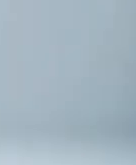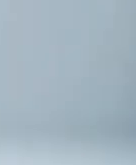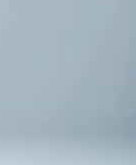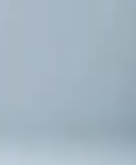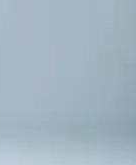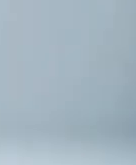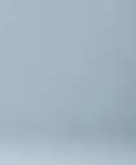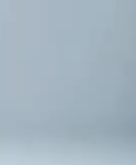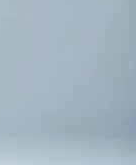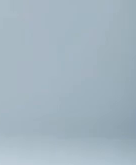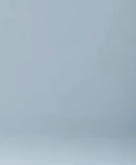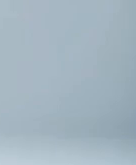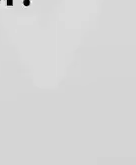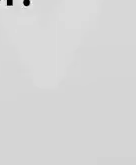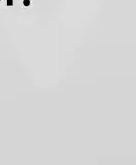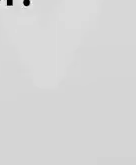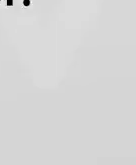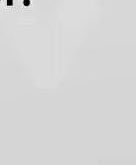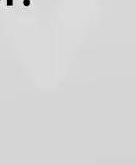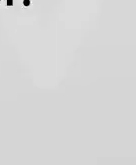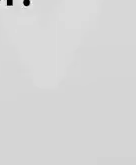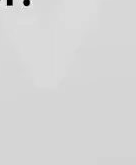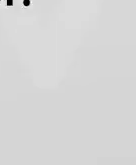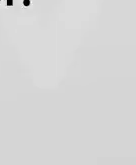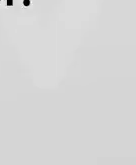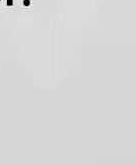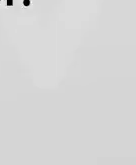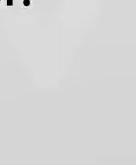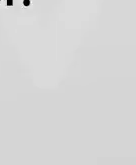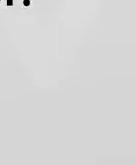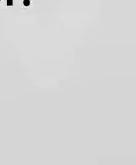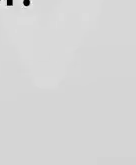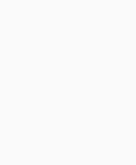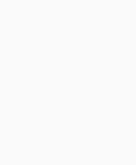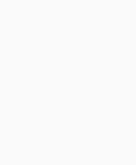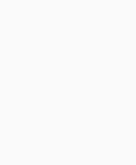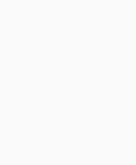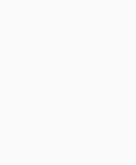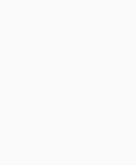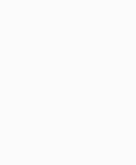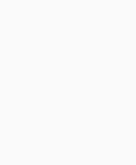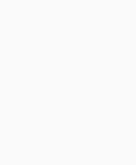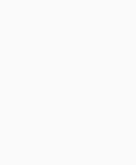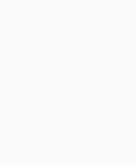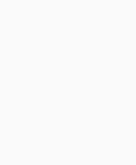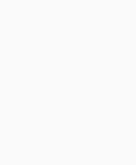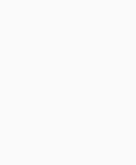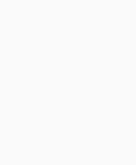Este sector es auspiciado por...